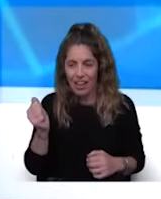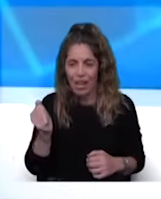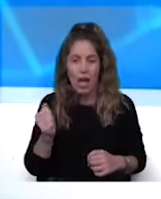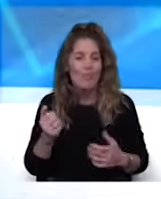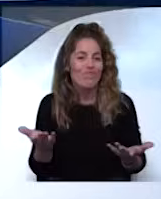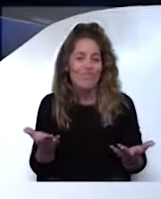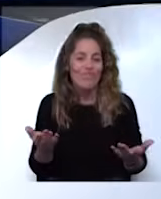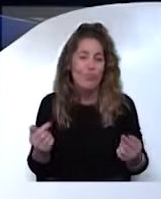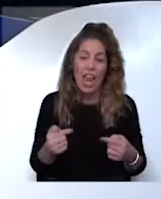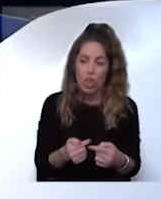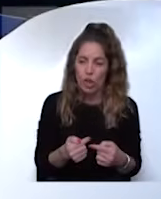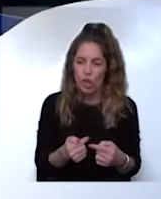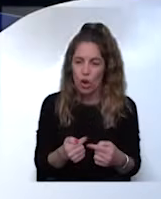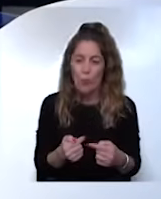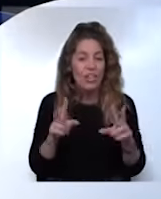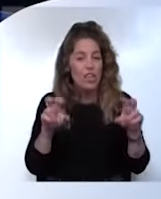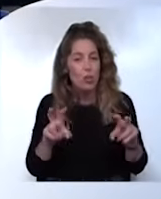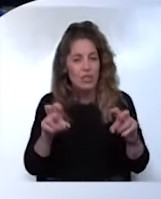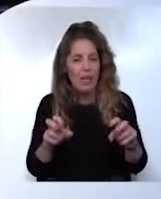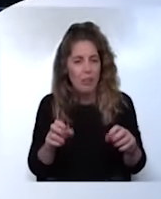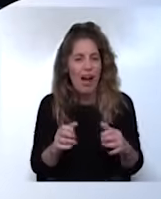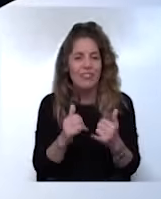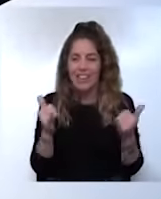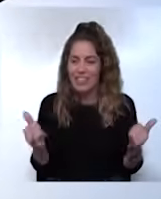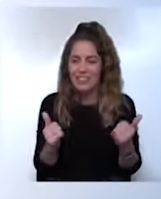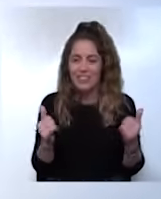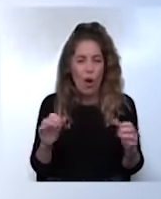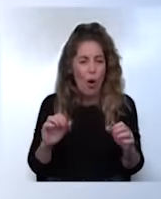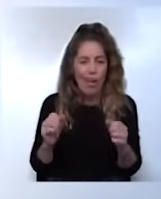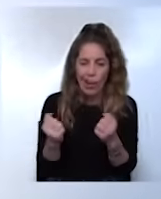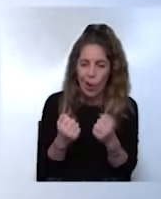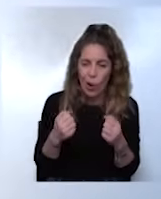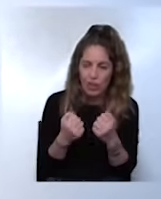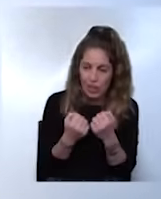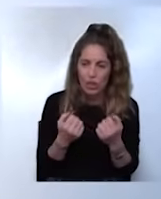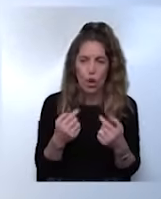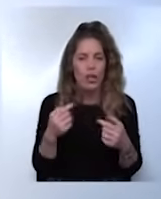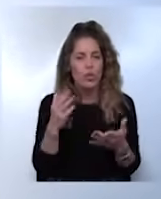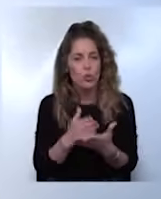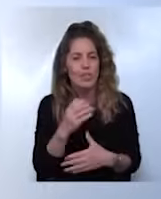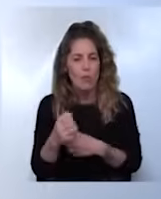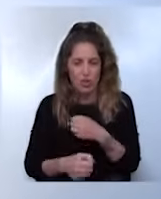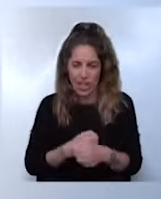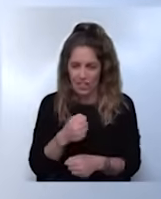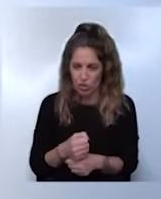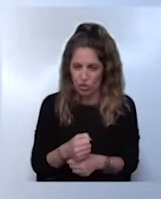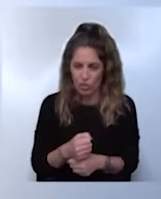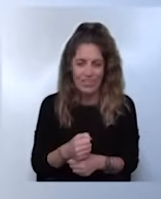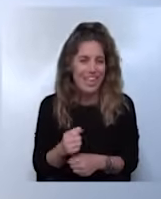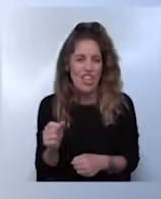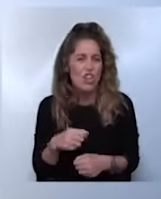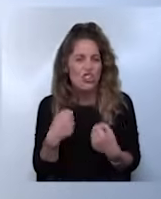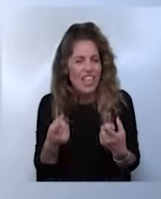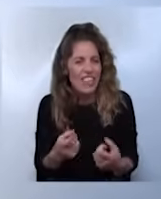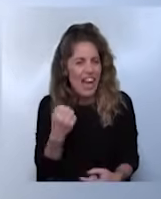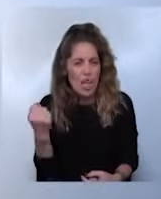paradójico porque es un tema que ha sido digamos escondido sistemáticamente en estos últimos años y que no se le da la